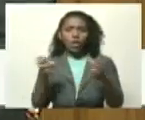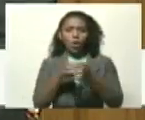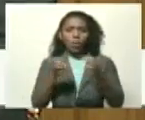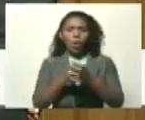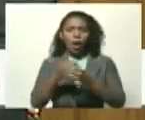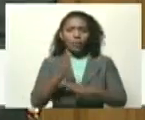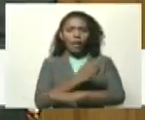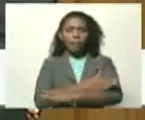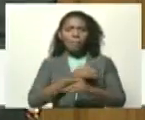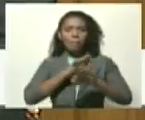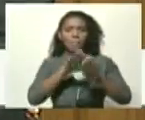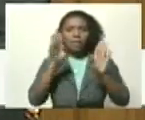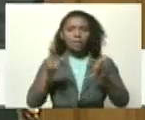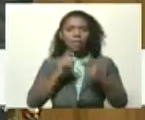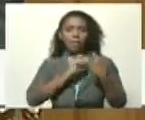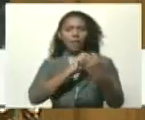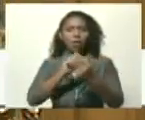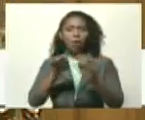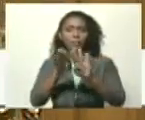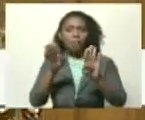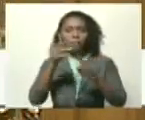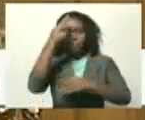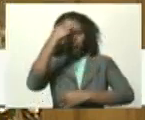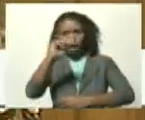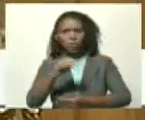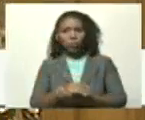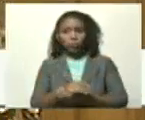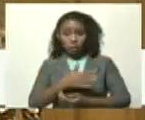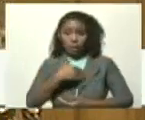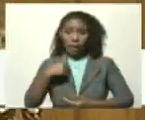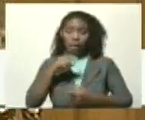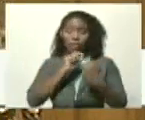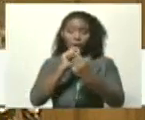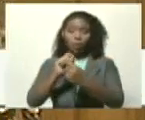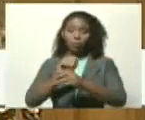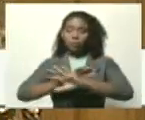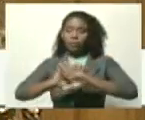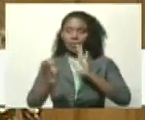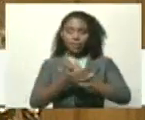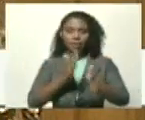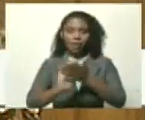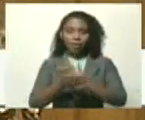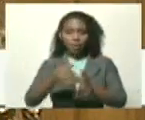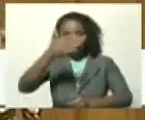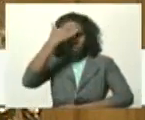la Mesa de Diálogo de México. ¿Quieren diálogo? Basta de hipocresía.